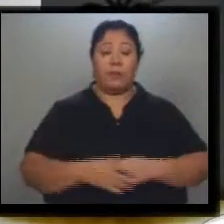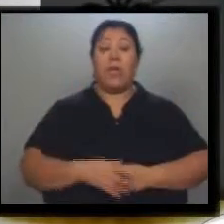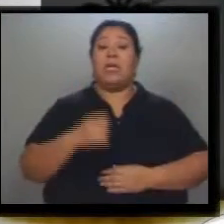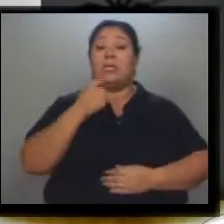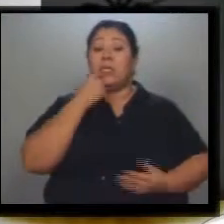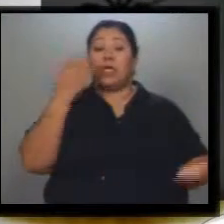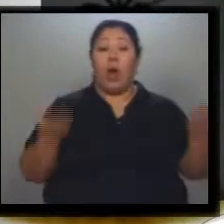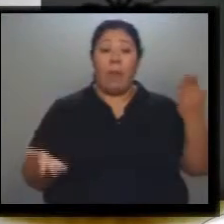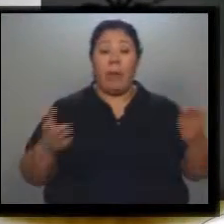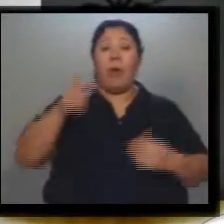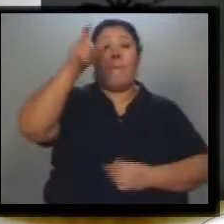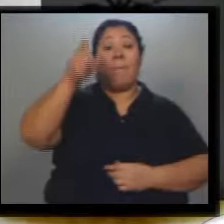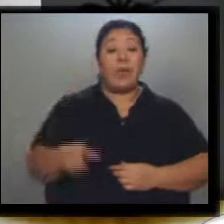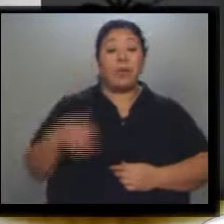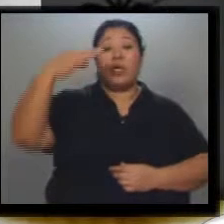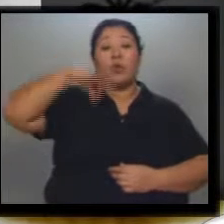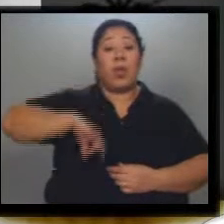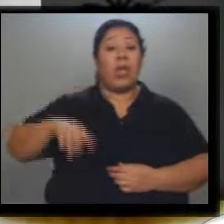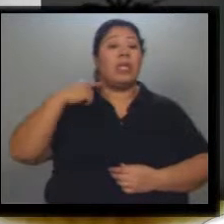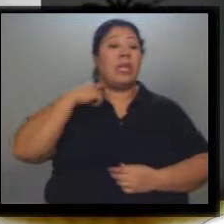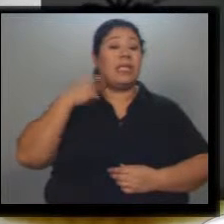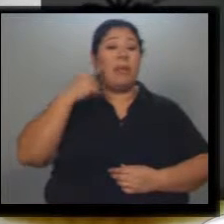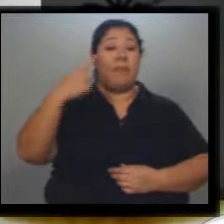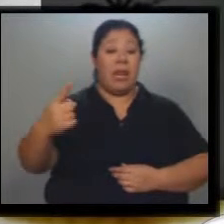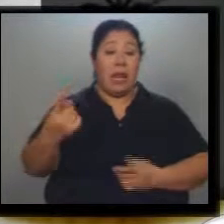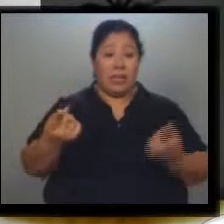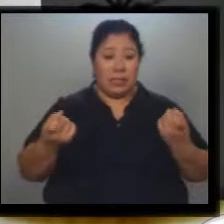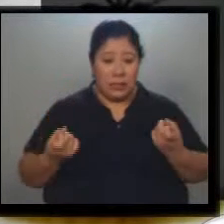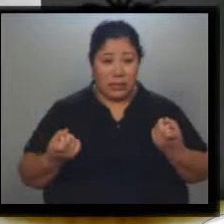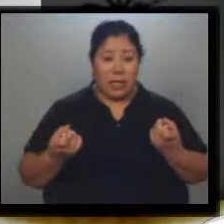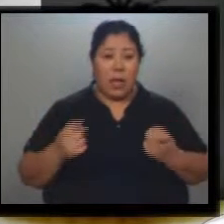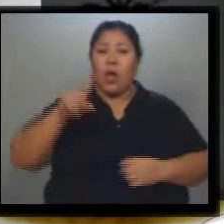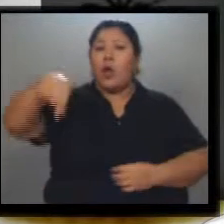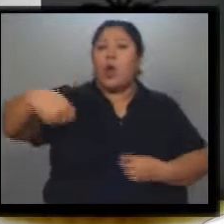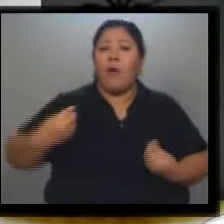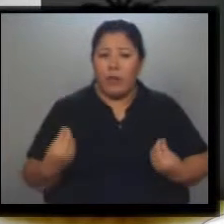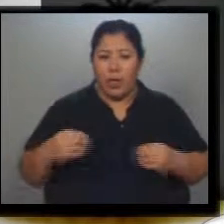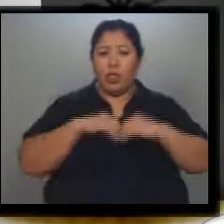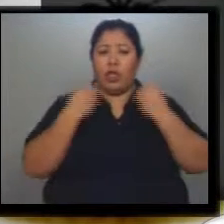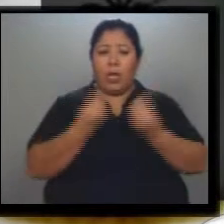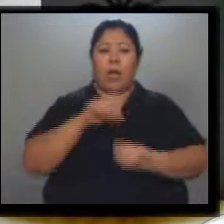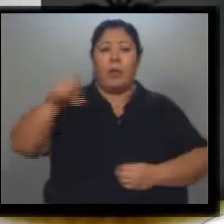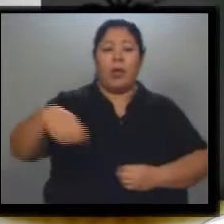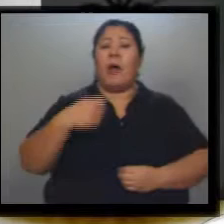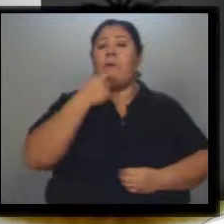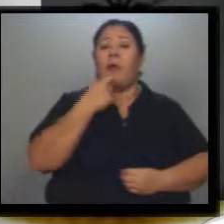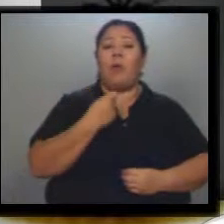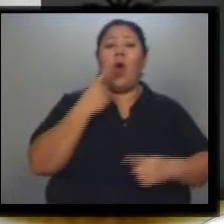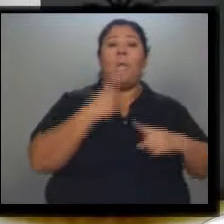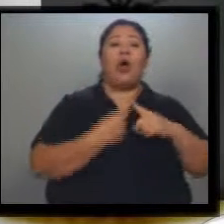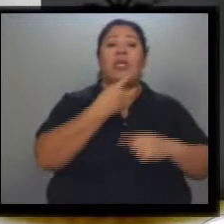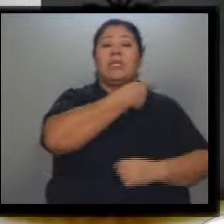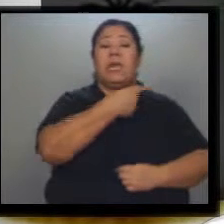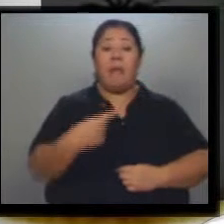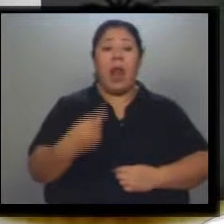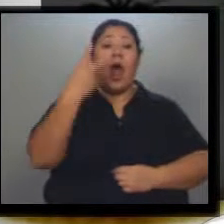13.000 o más de 13.000. Sí. Y mira, y uno dice, ¿y cómo llegamos a ese número? Fácil, dos viajes en taxi por semana, vos irías caminando,